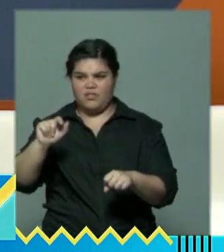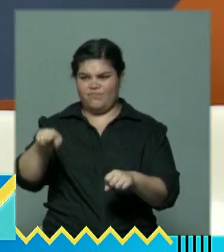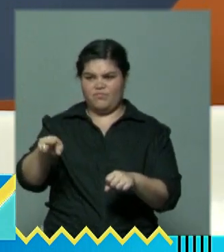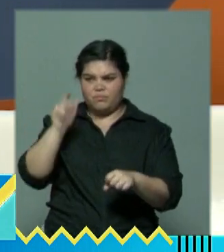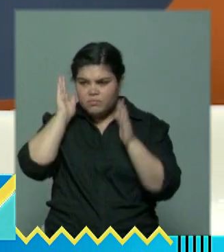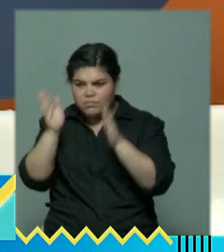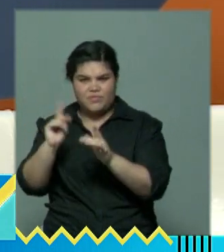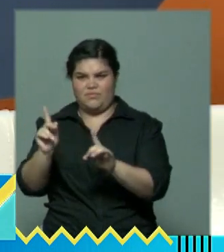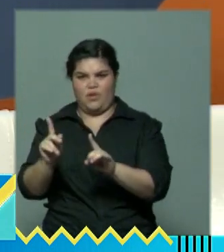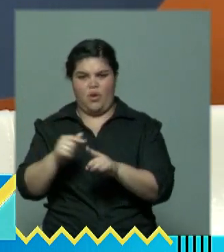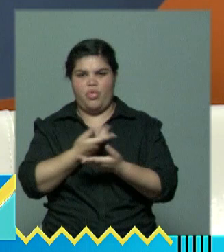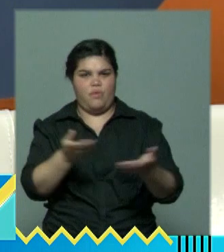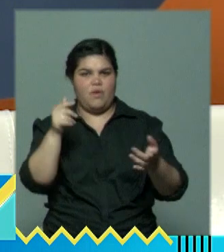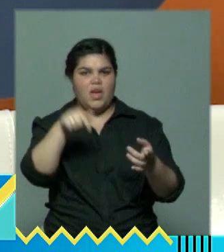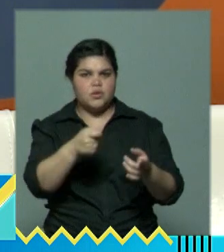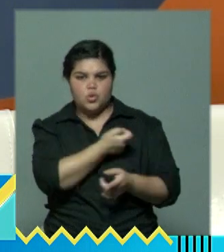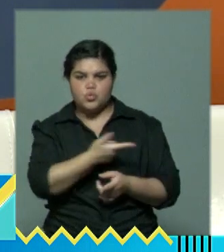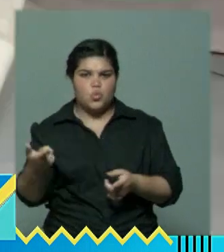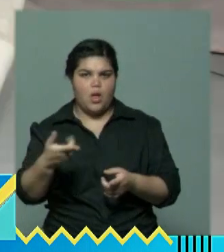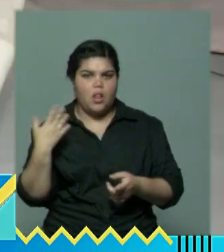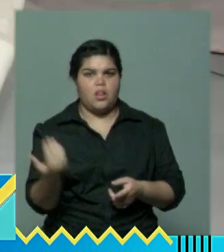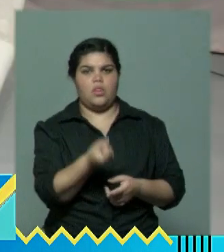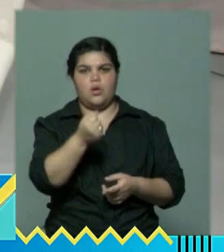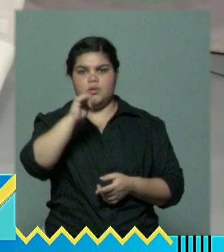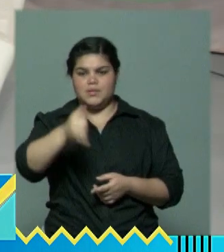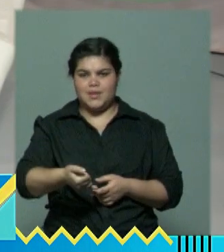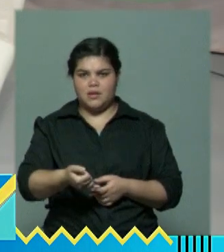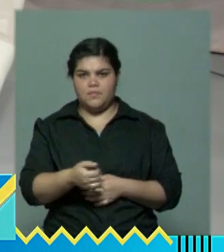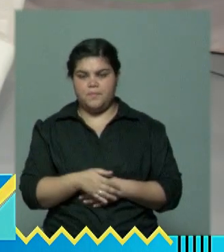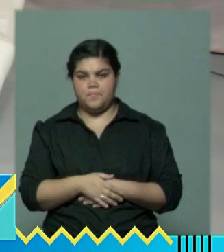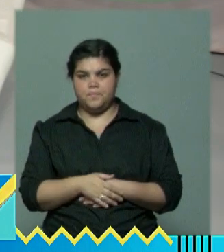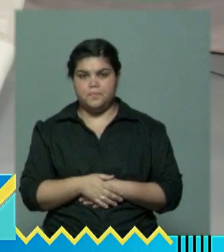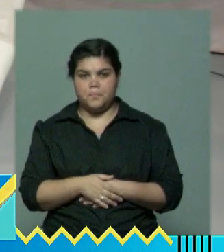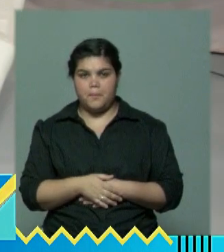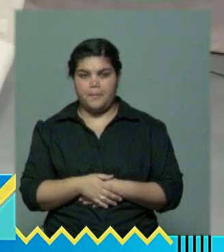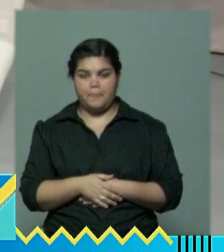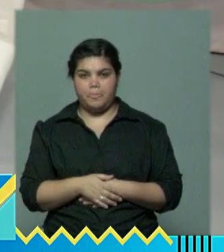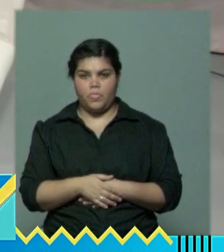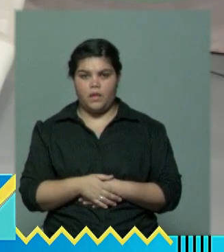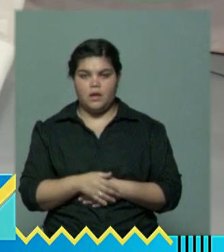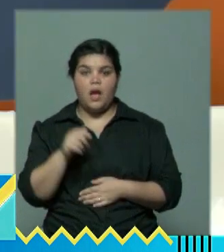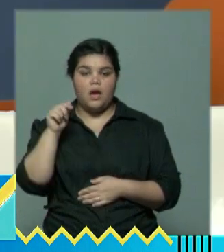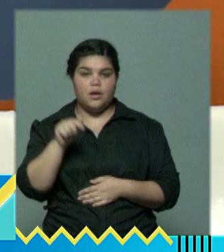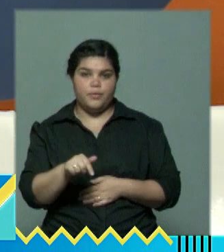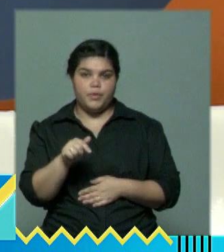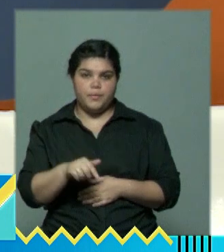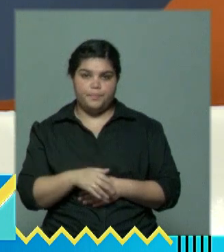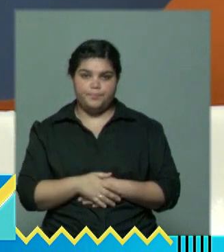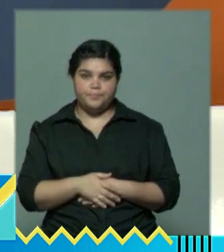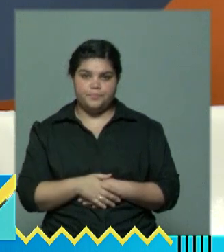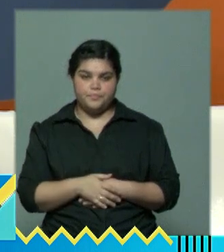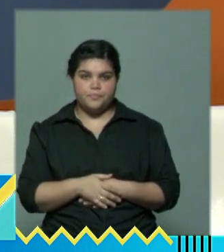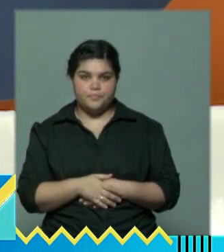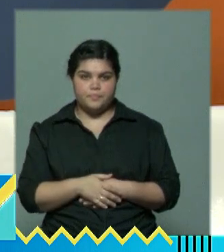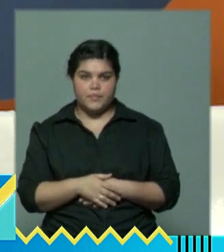permitió recuperar salario histórico. Recuperamos salario histórico. Hoy, si